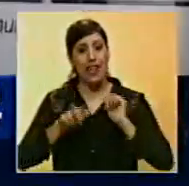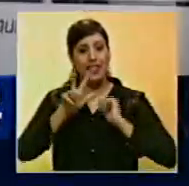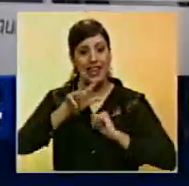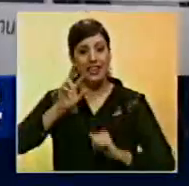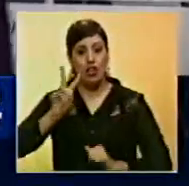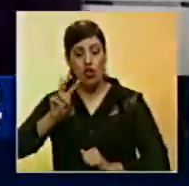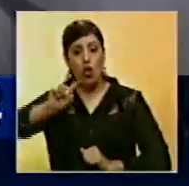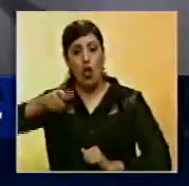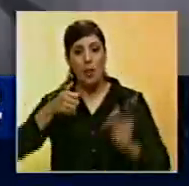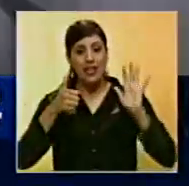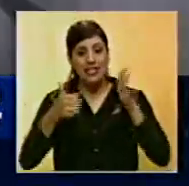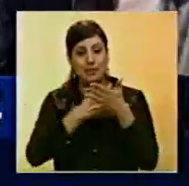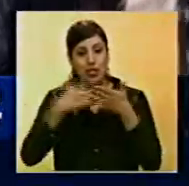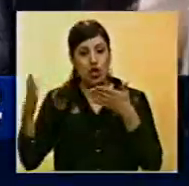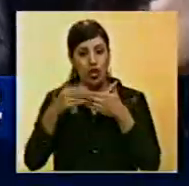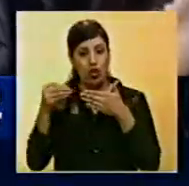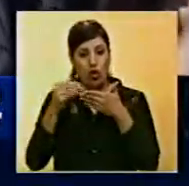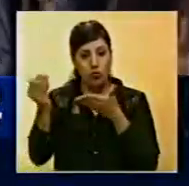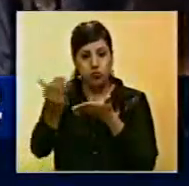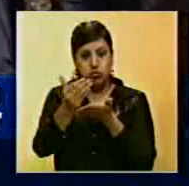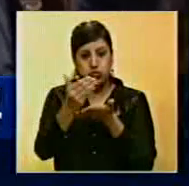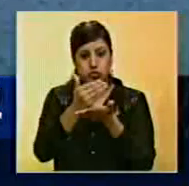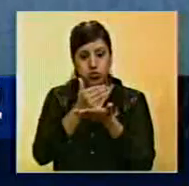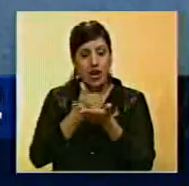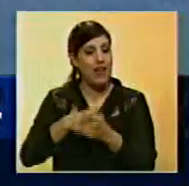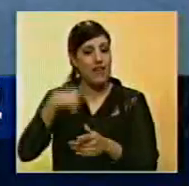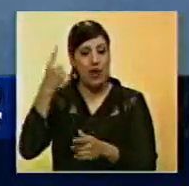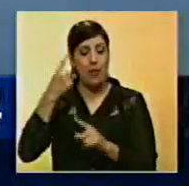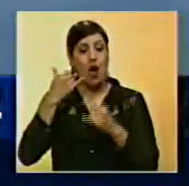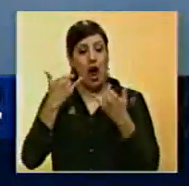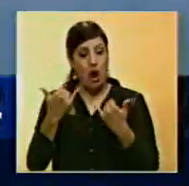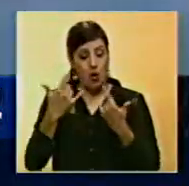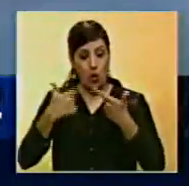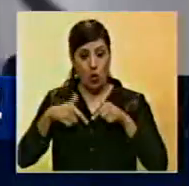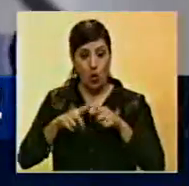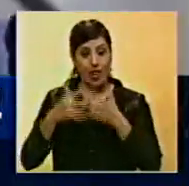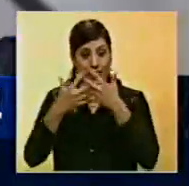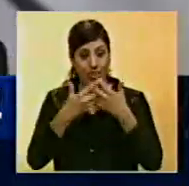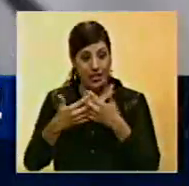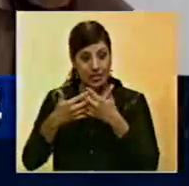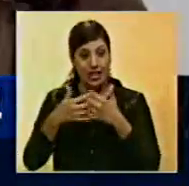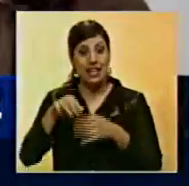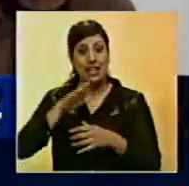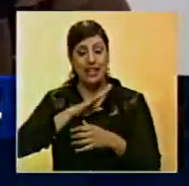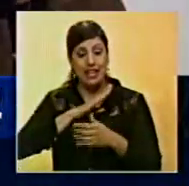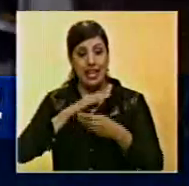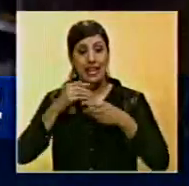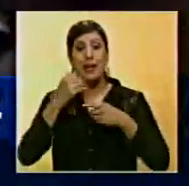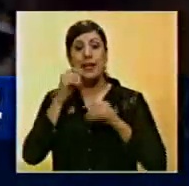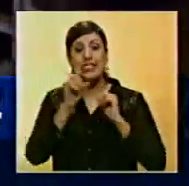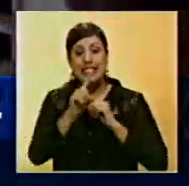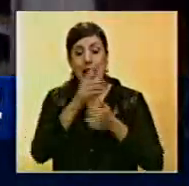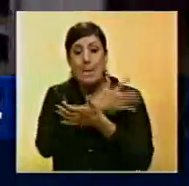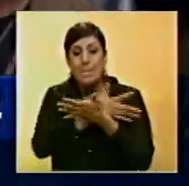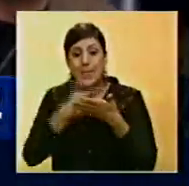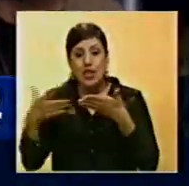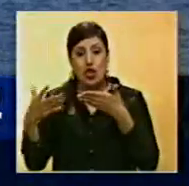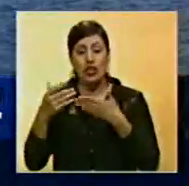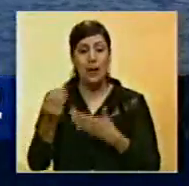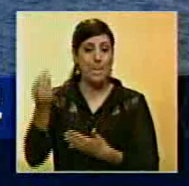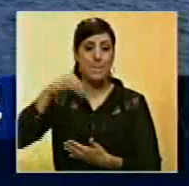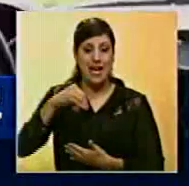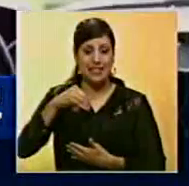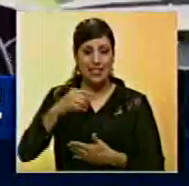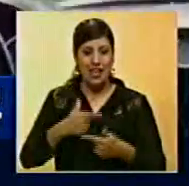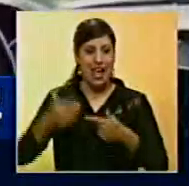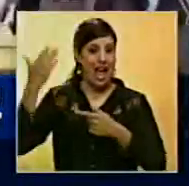32,6 millones de dólares, por lo que el récord a nivel local de la cinta se ubica ahora en casi 100 millones, más que